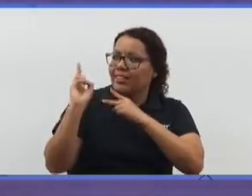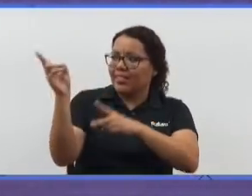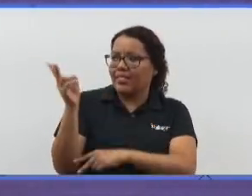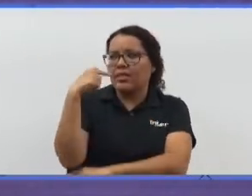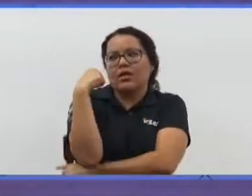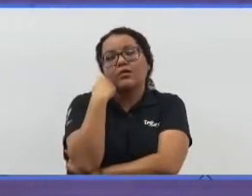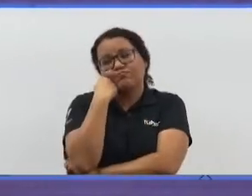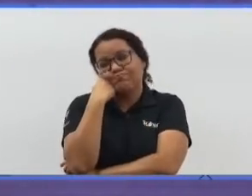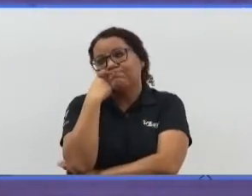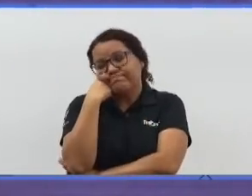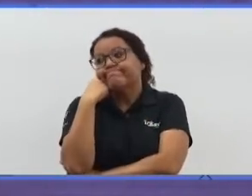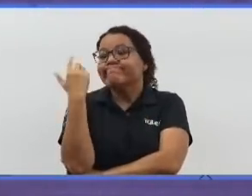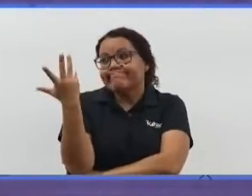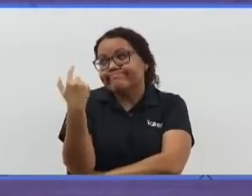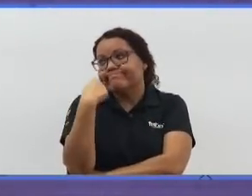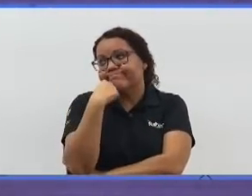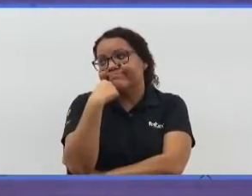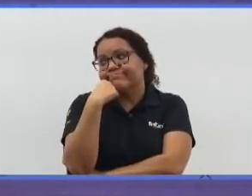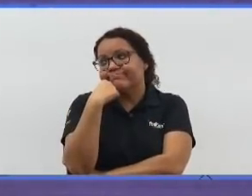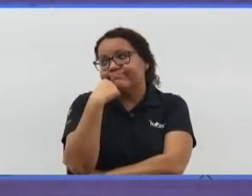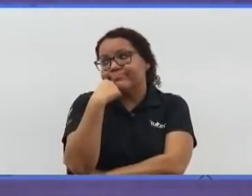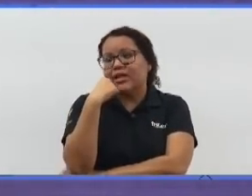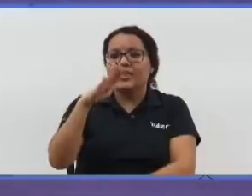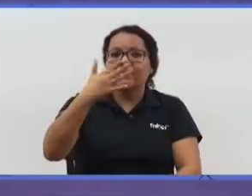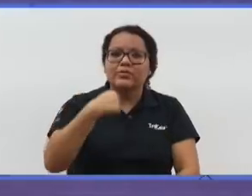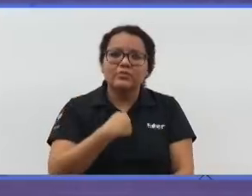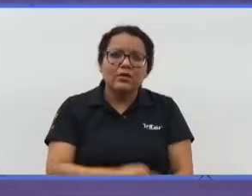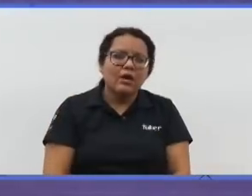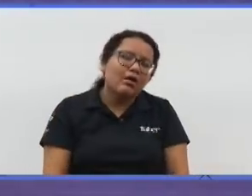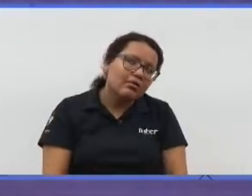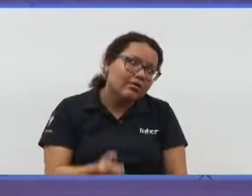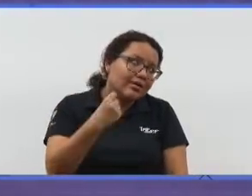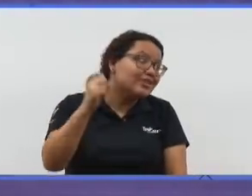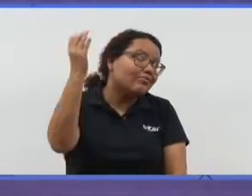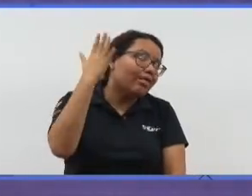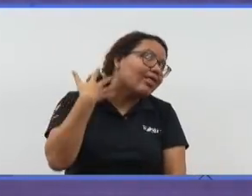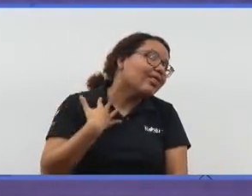manera que yo cuando amanecí decía cuando caliente el sol